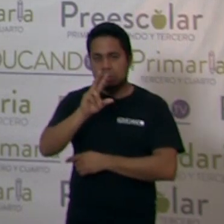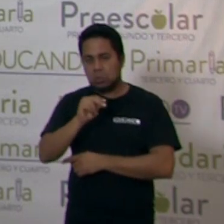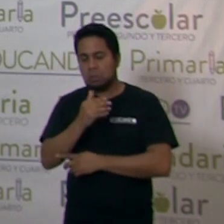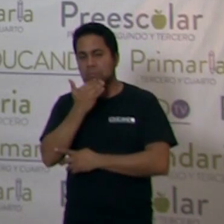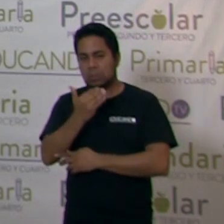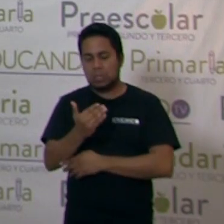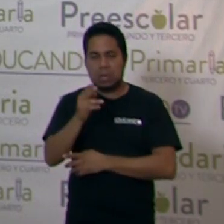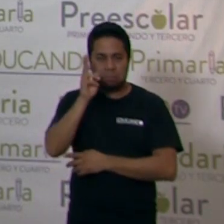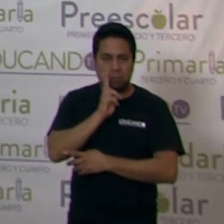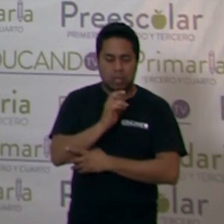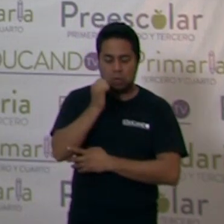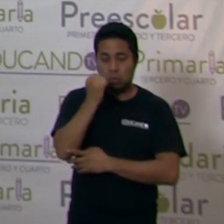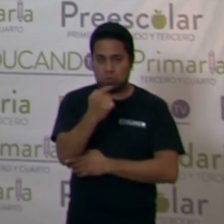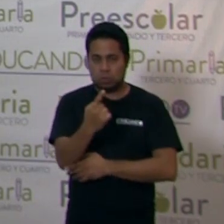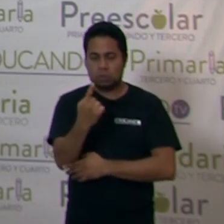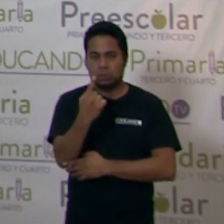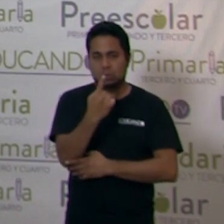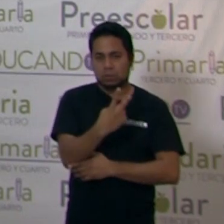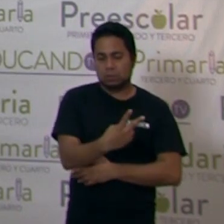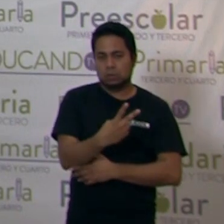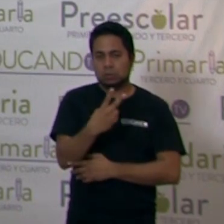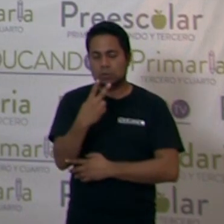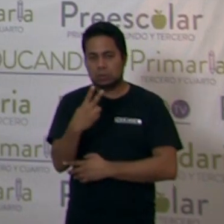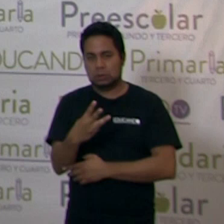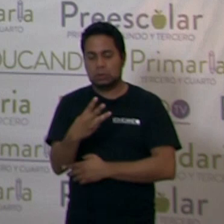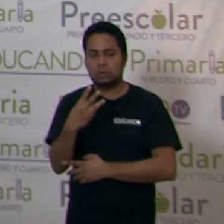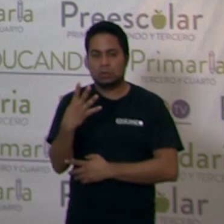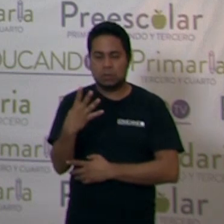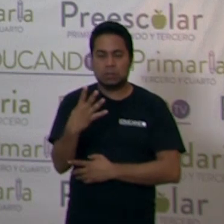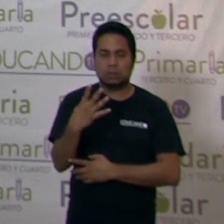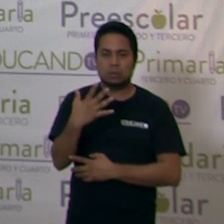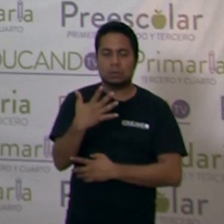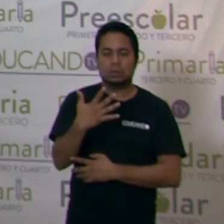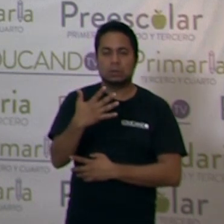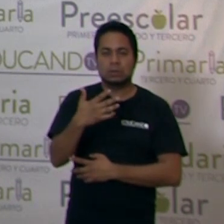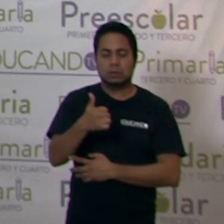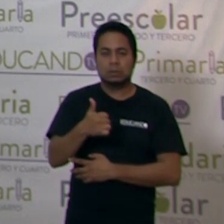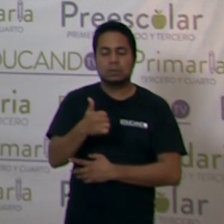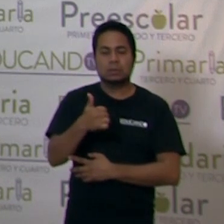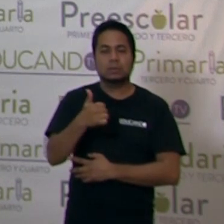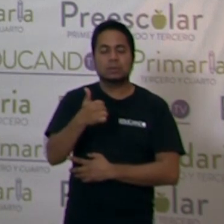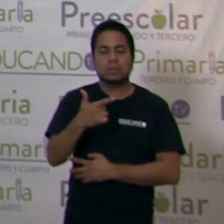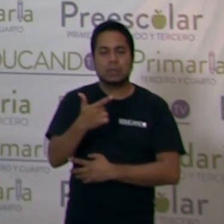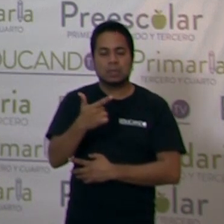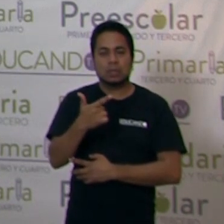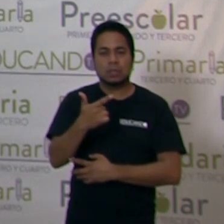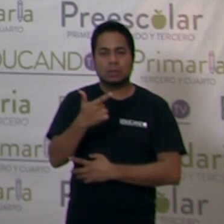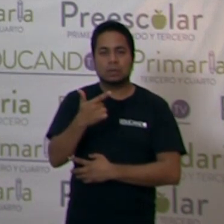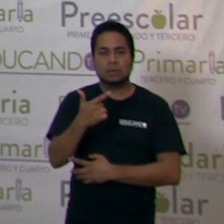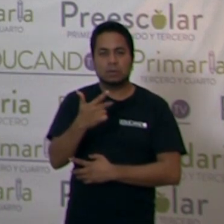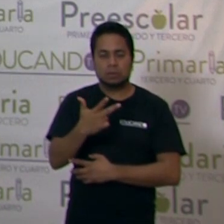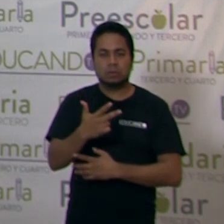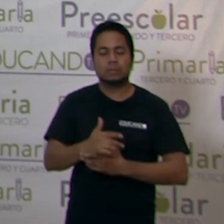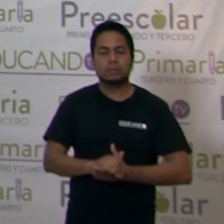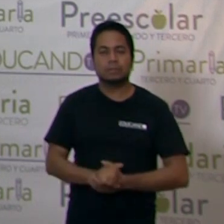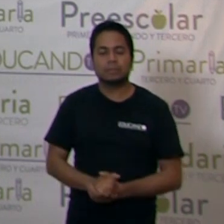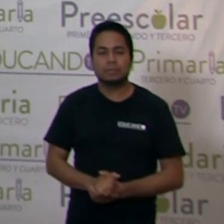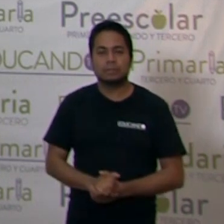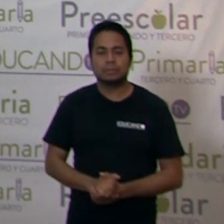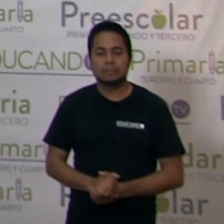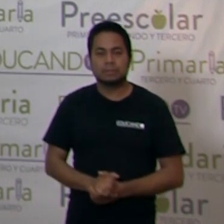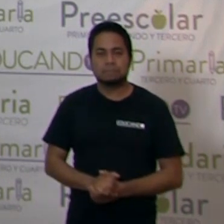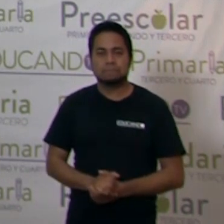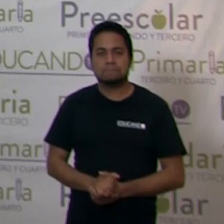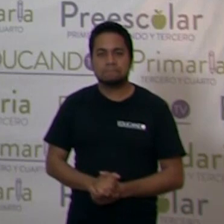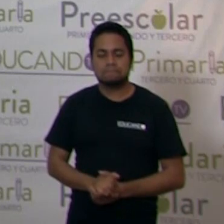uno 2 3 4 5 6 7 8